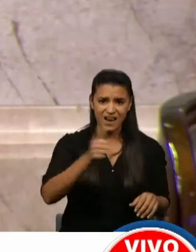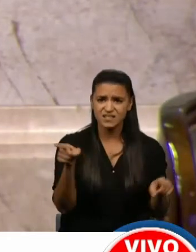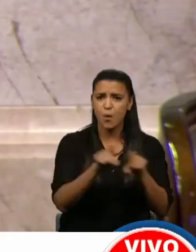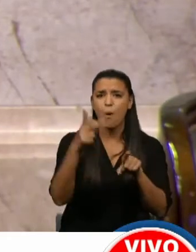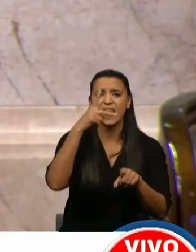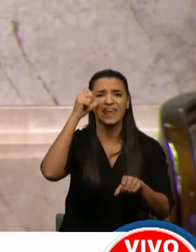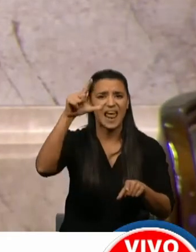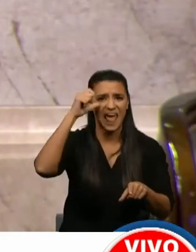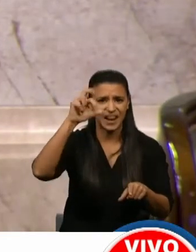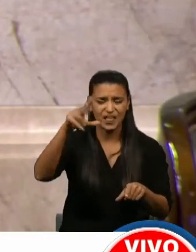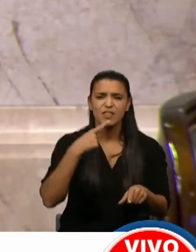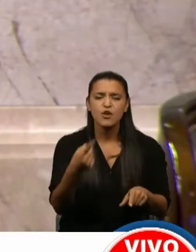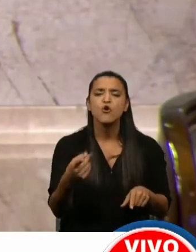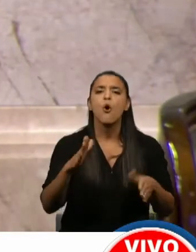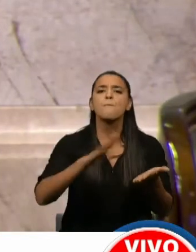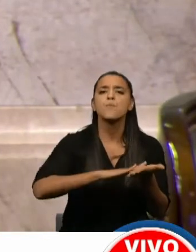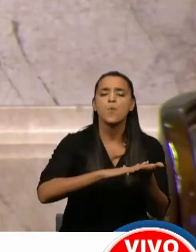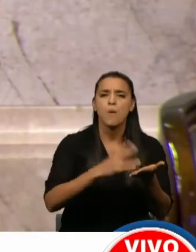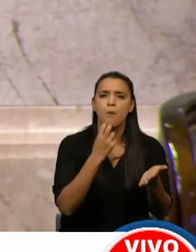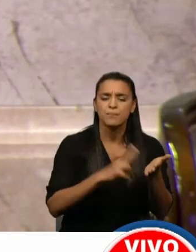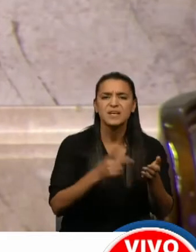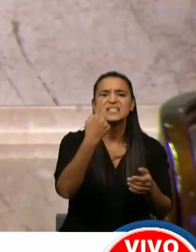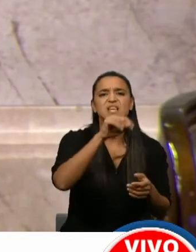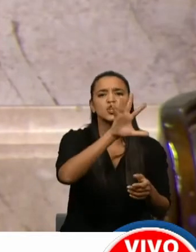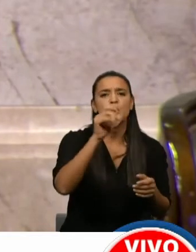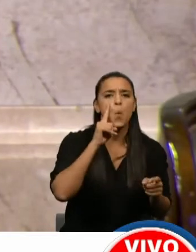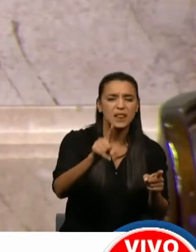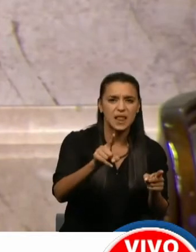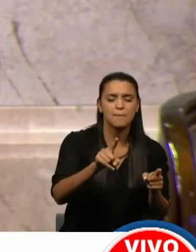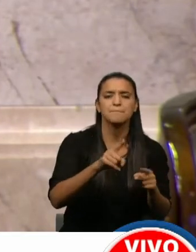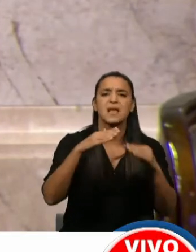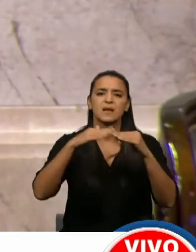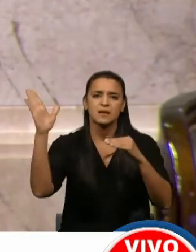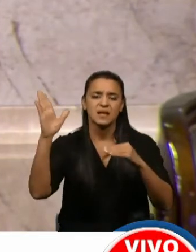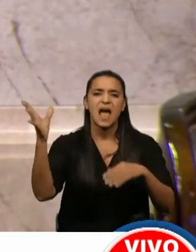Heller, plantea un nuevo mínimo no imponible, 150.000, y una